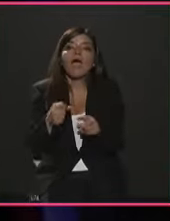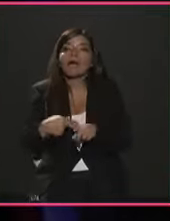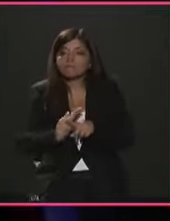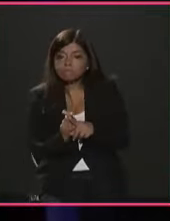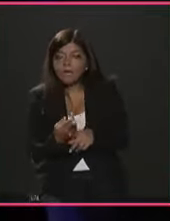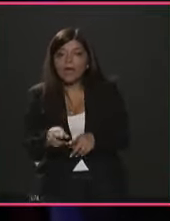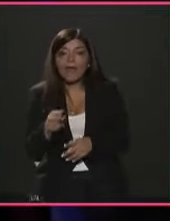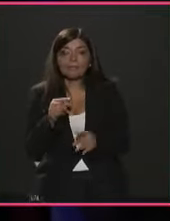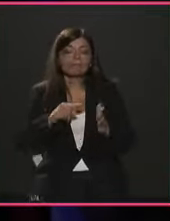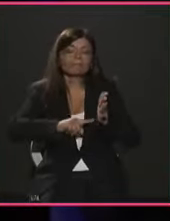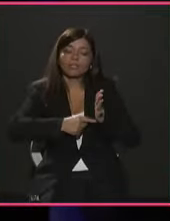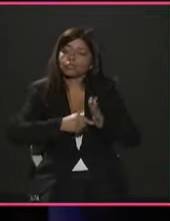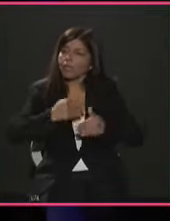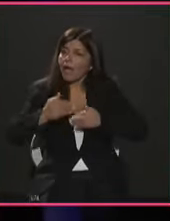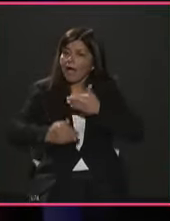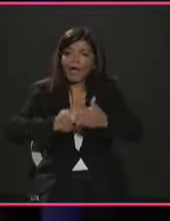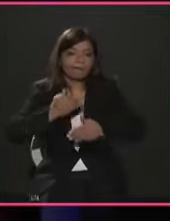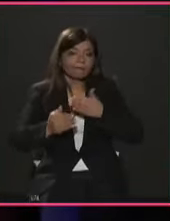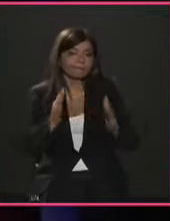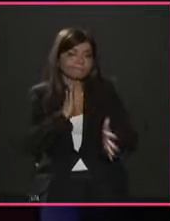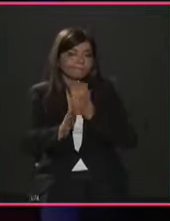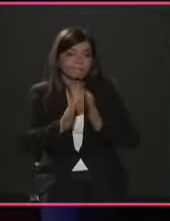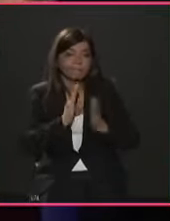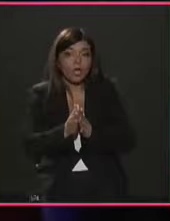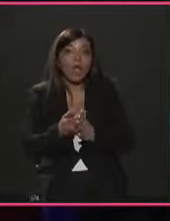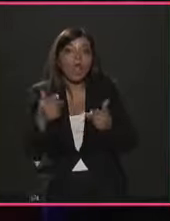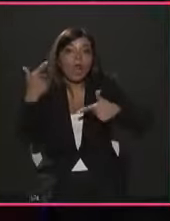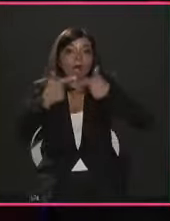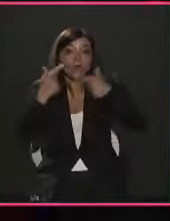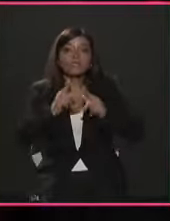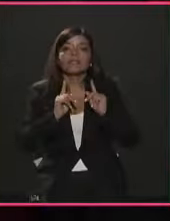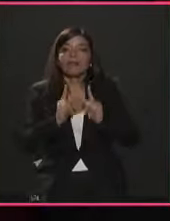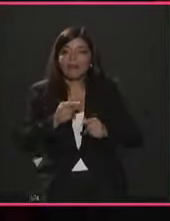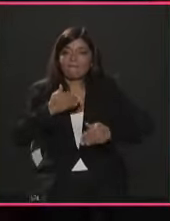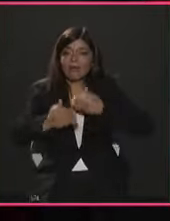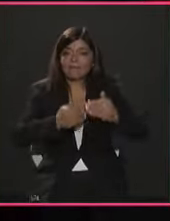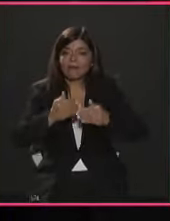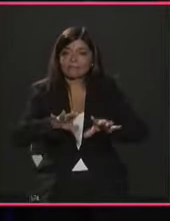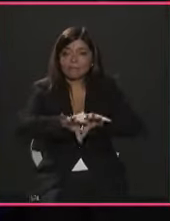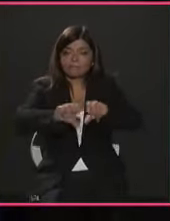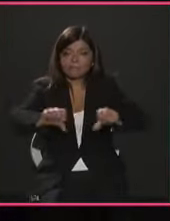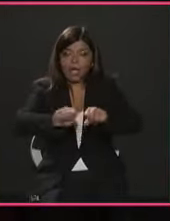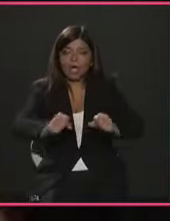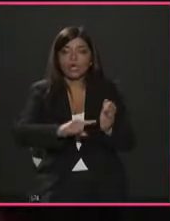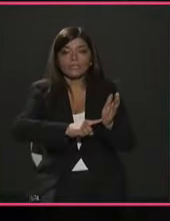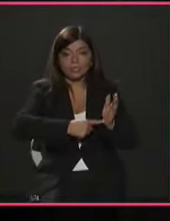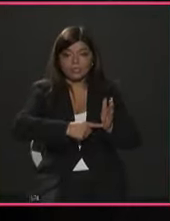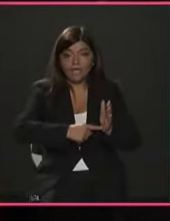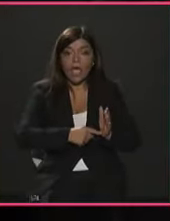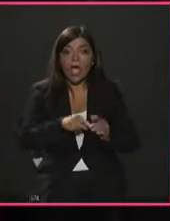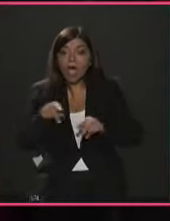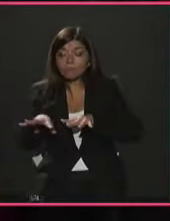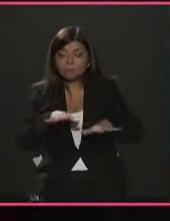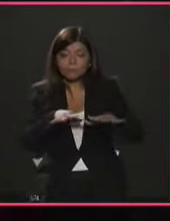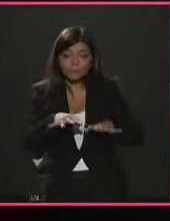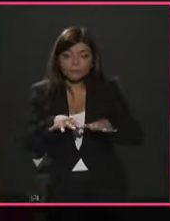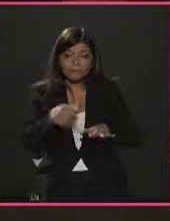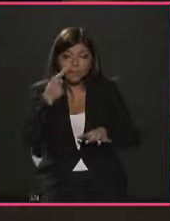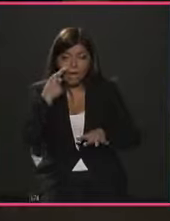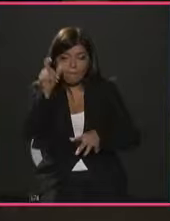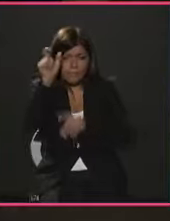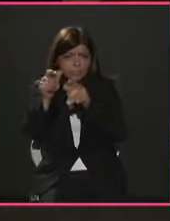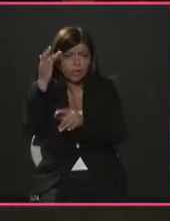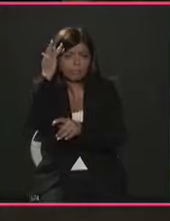tecnología avanza muy rápido y por lo tanto es necesario que las políticas avancen de la mano de la tecnología y uno de los elementos donde los mismos